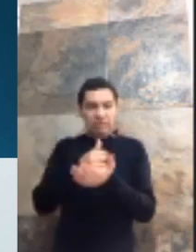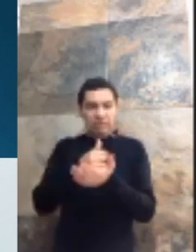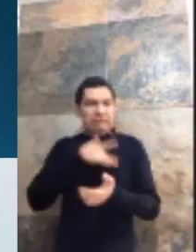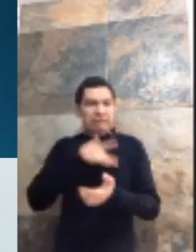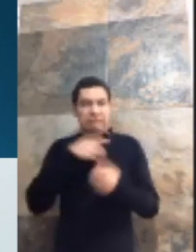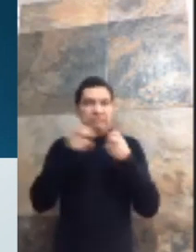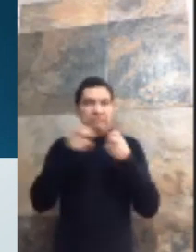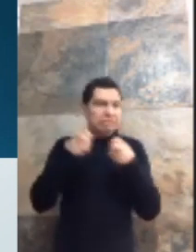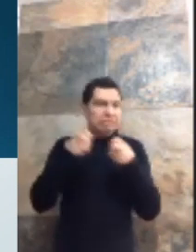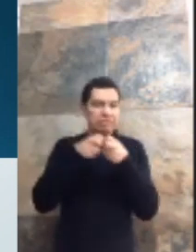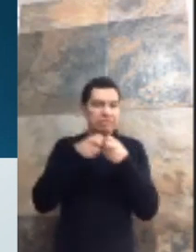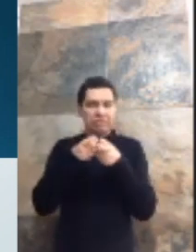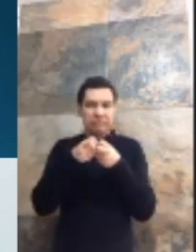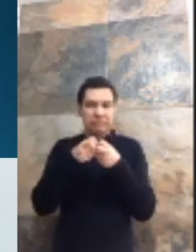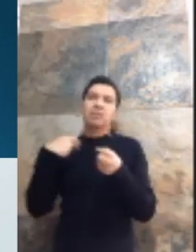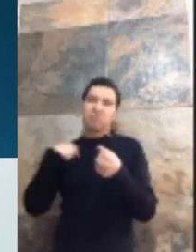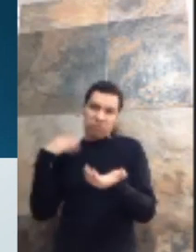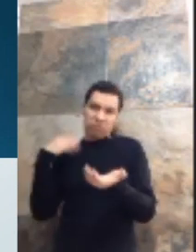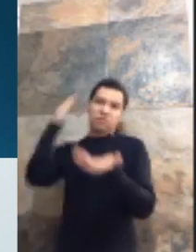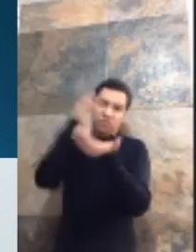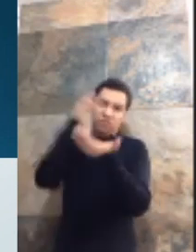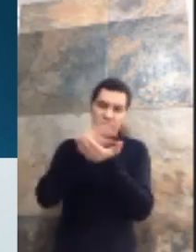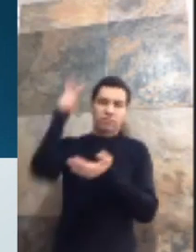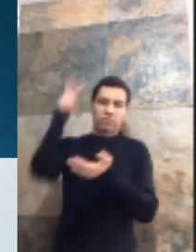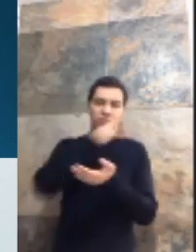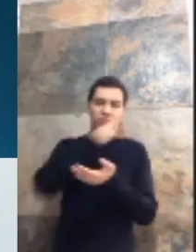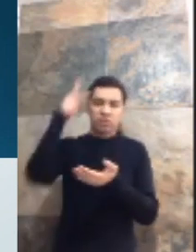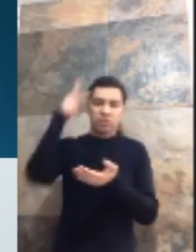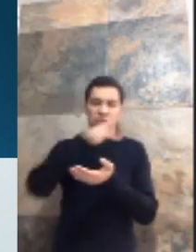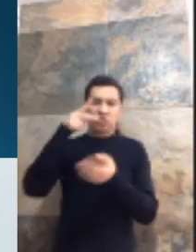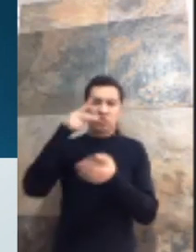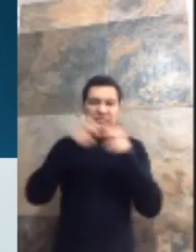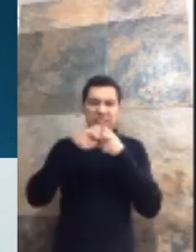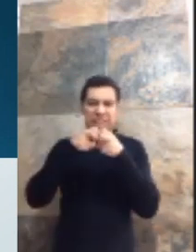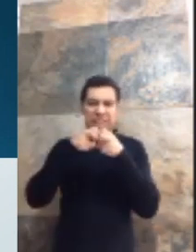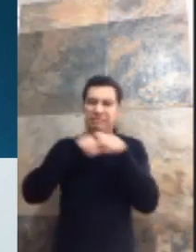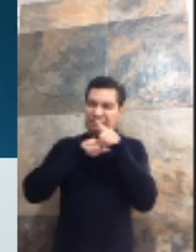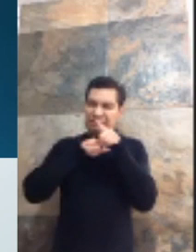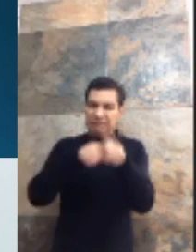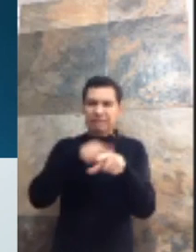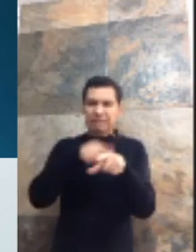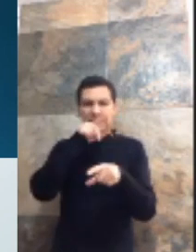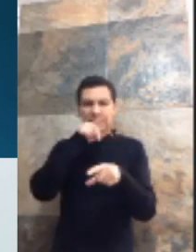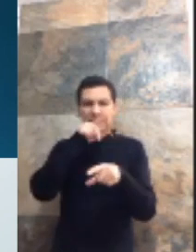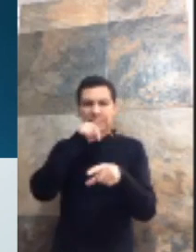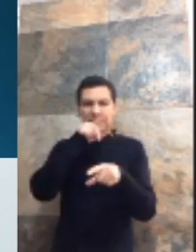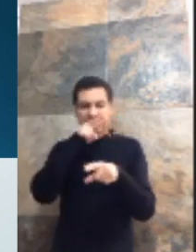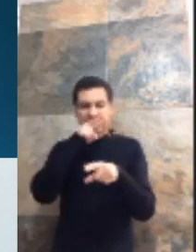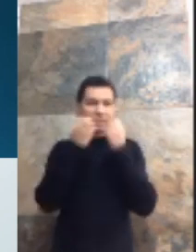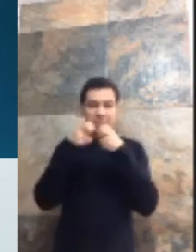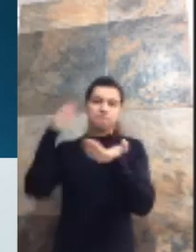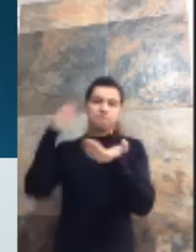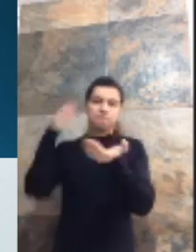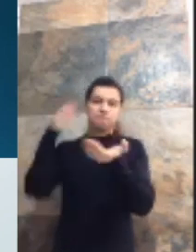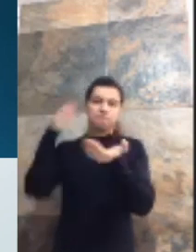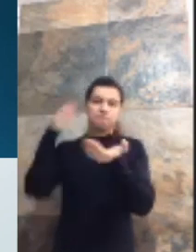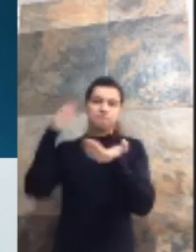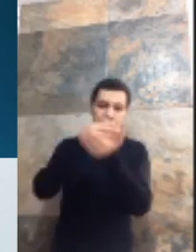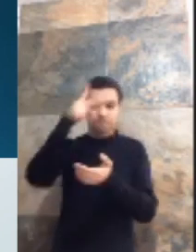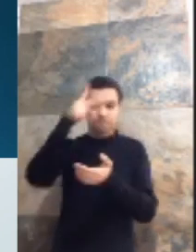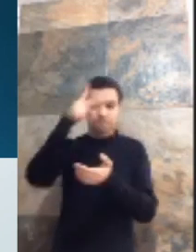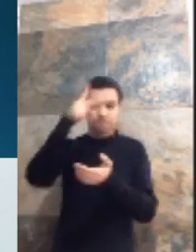realmente intervención profesional. Hay que recordar que el ser humano de una manera muy natural se recupera de